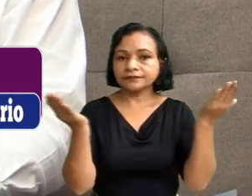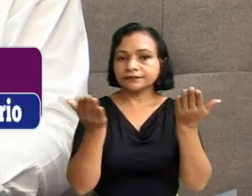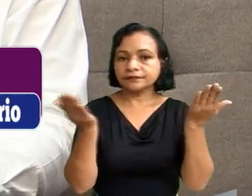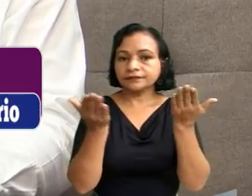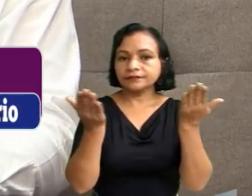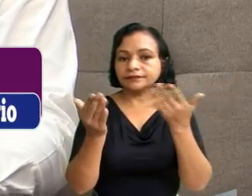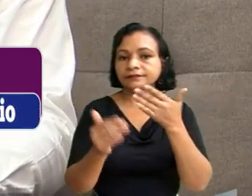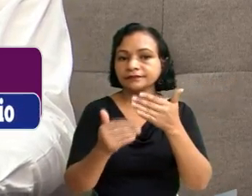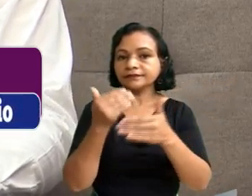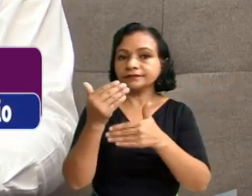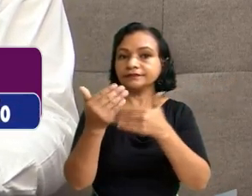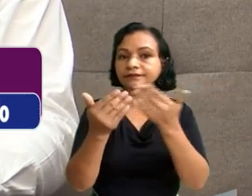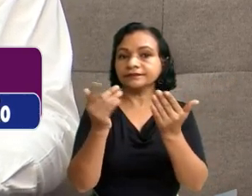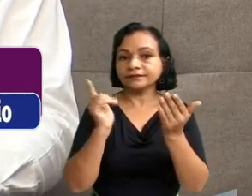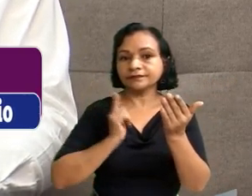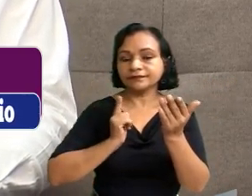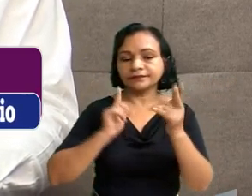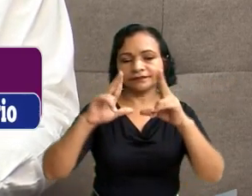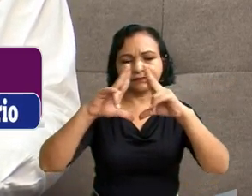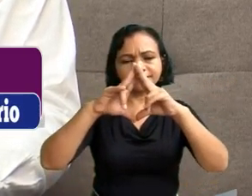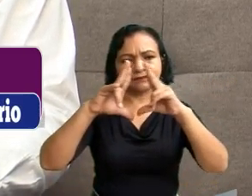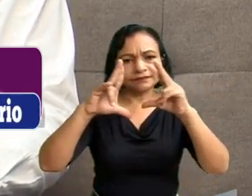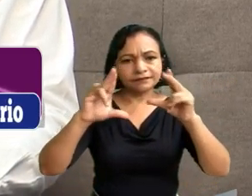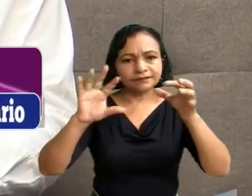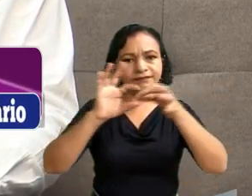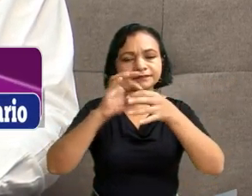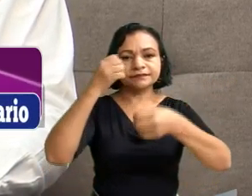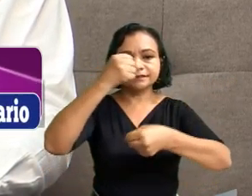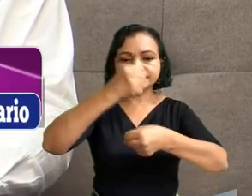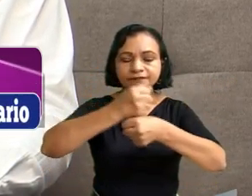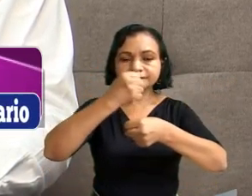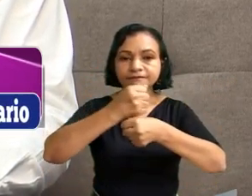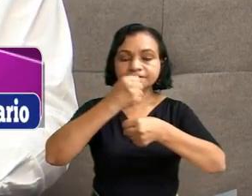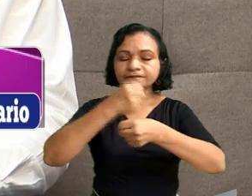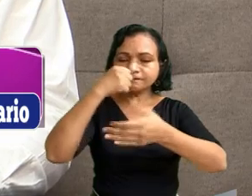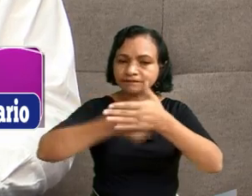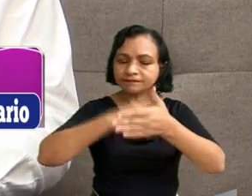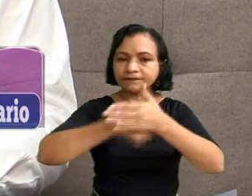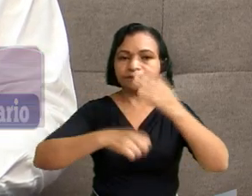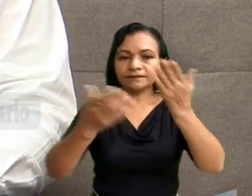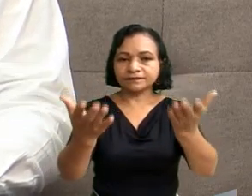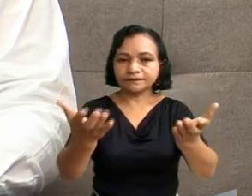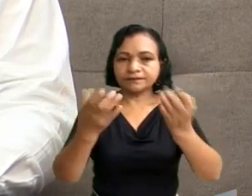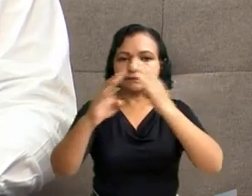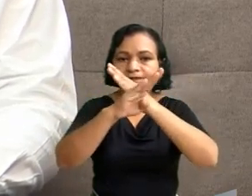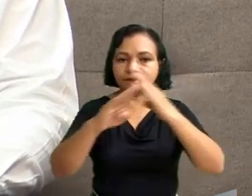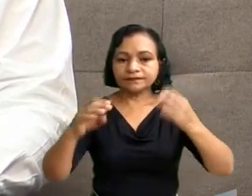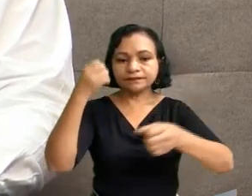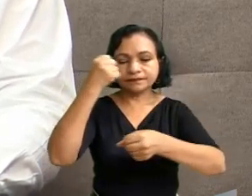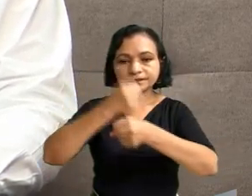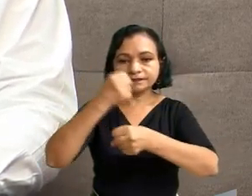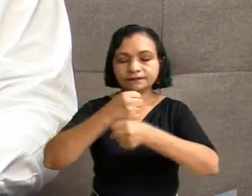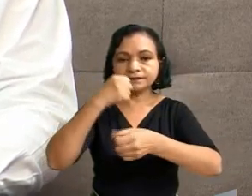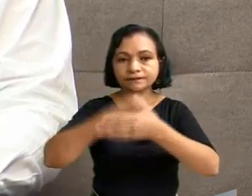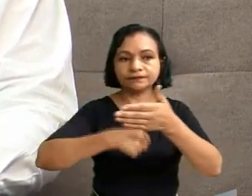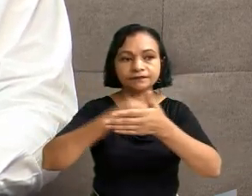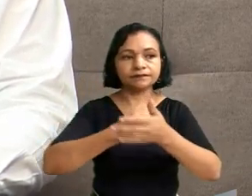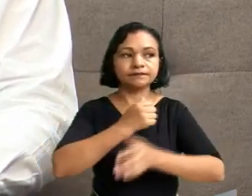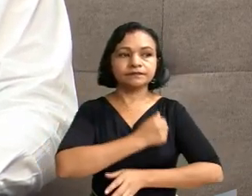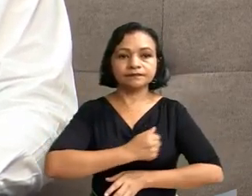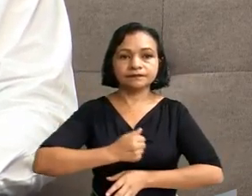proceso en el que se encuentra inmerso en nuestro país trabajando duro por la paz trabajando duro por la reconciliación un momento en el que